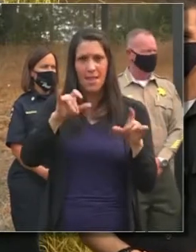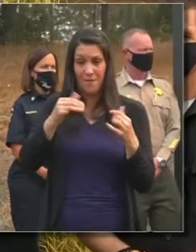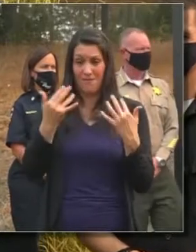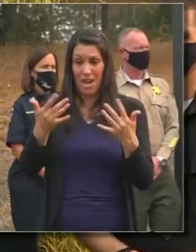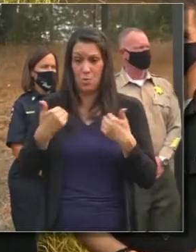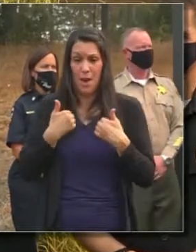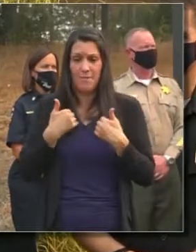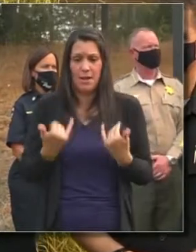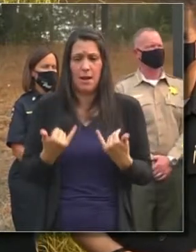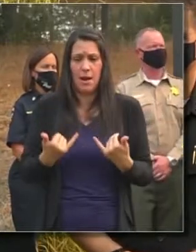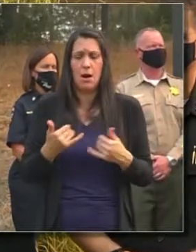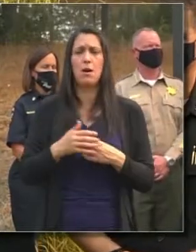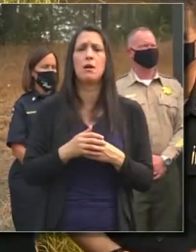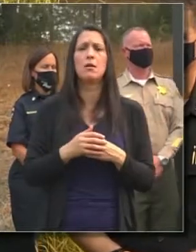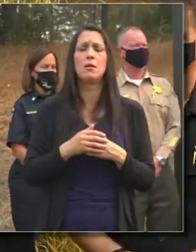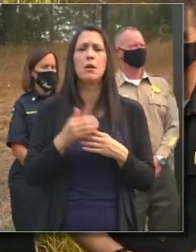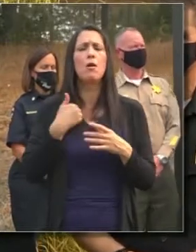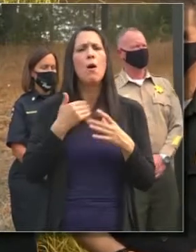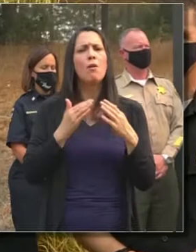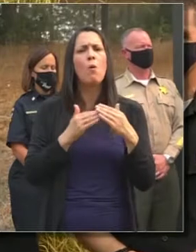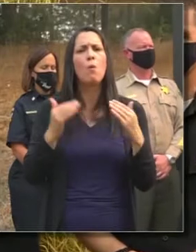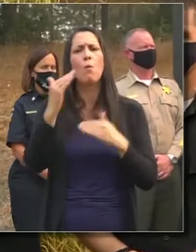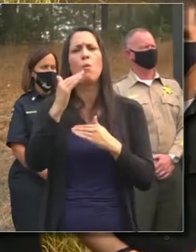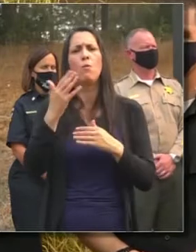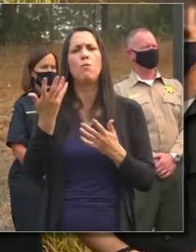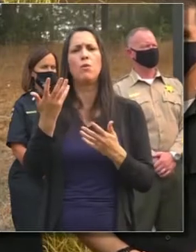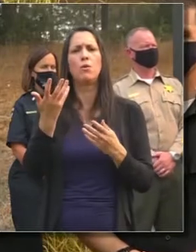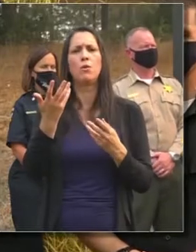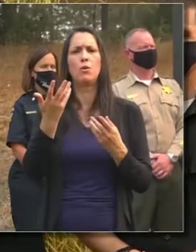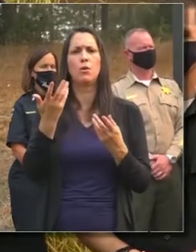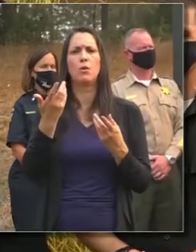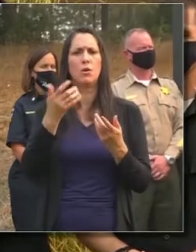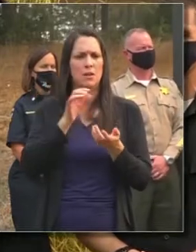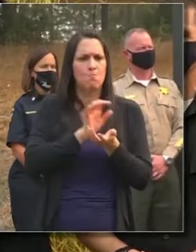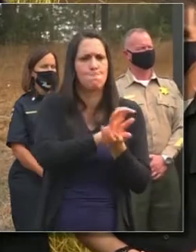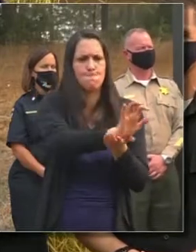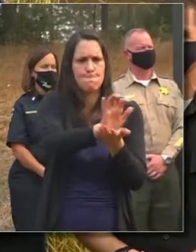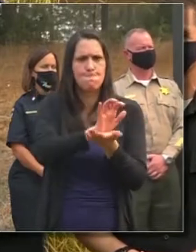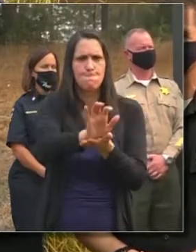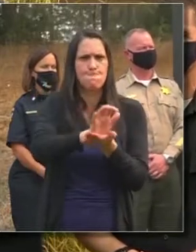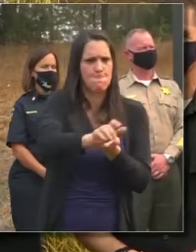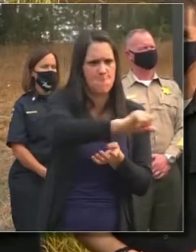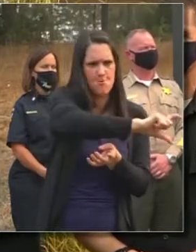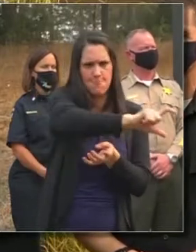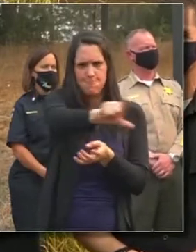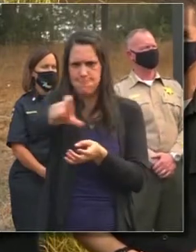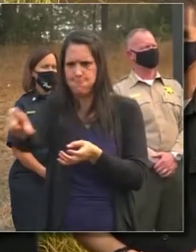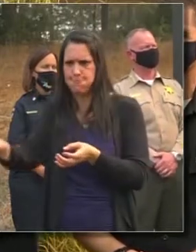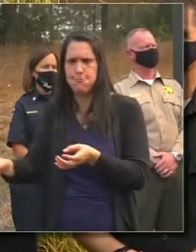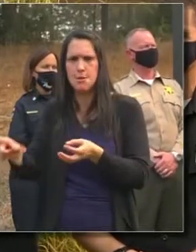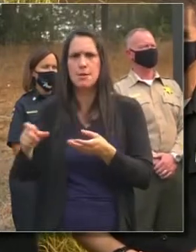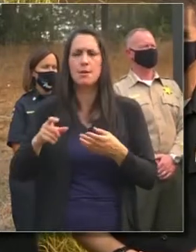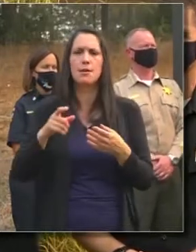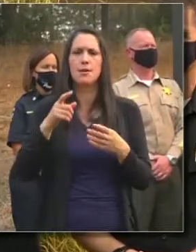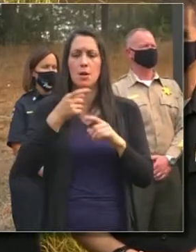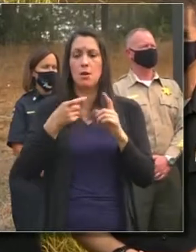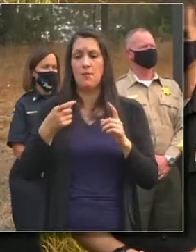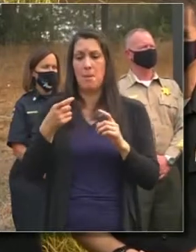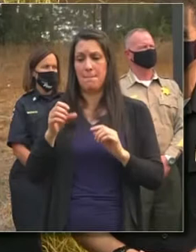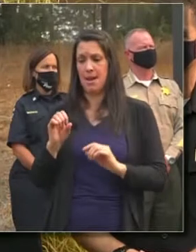alrededor del fuego que ya tenemos tenemos más de más de lo necesario para ir